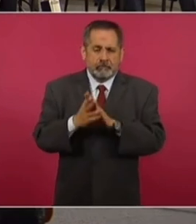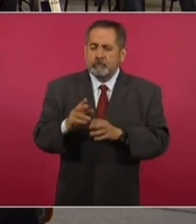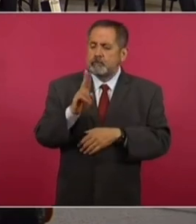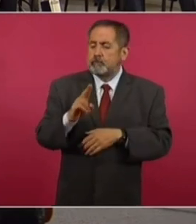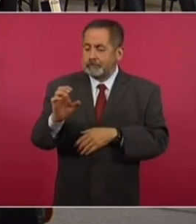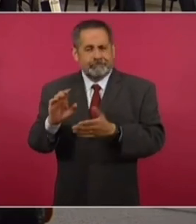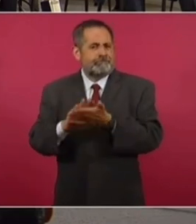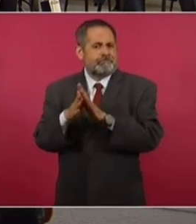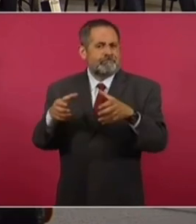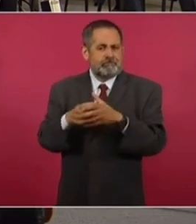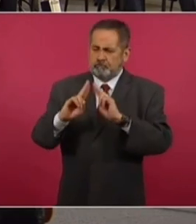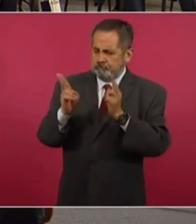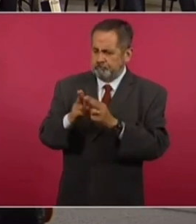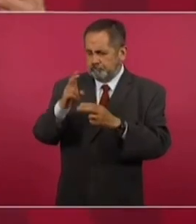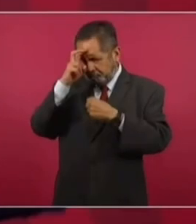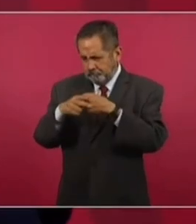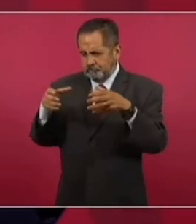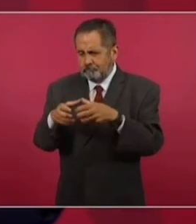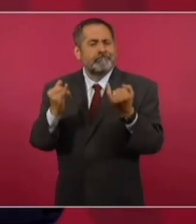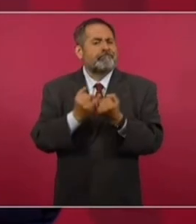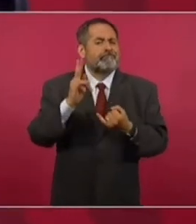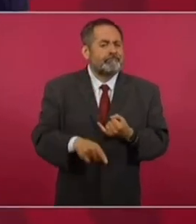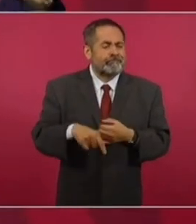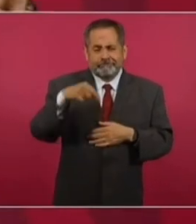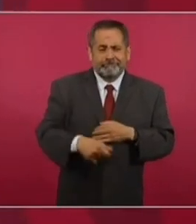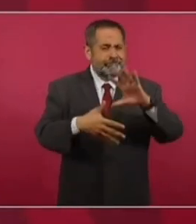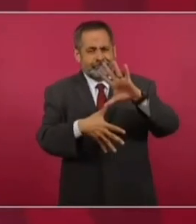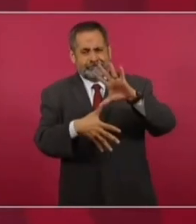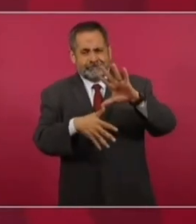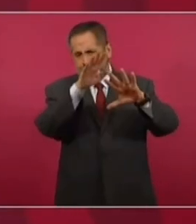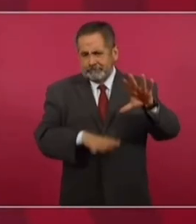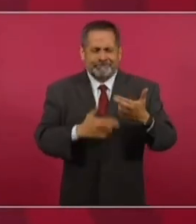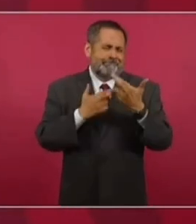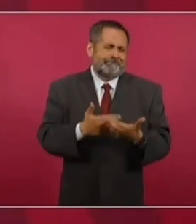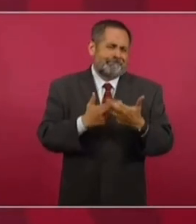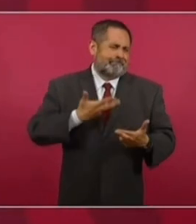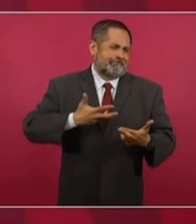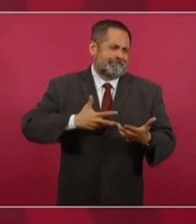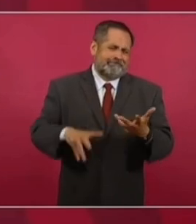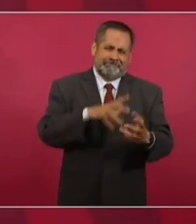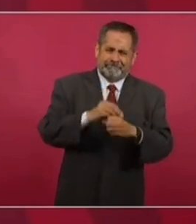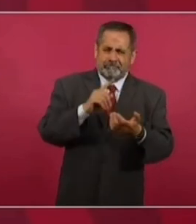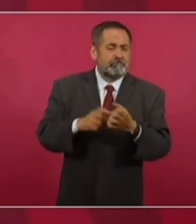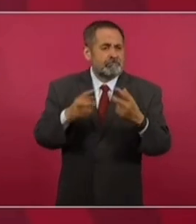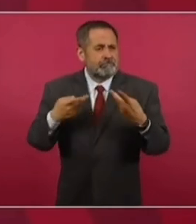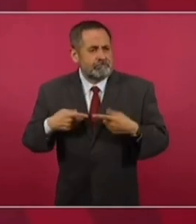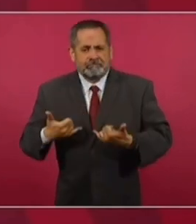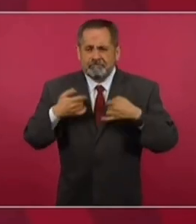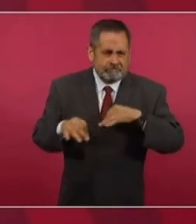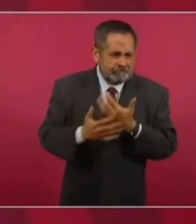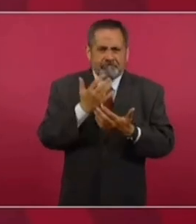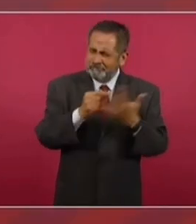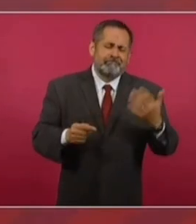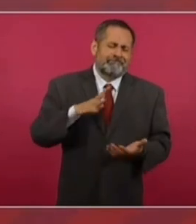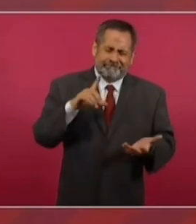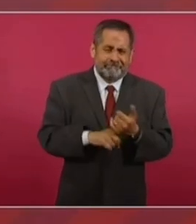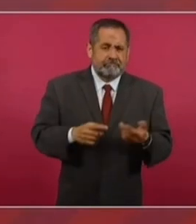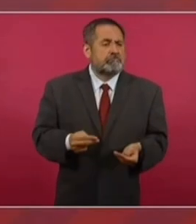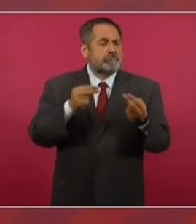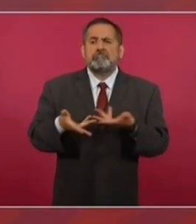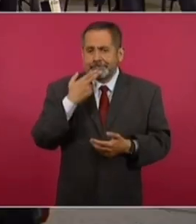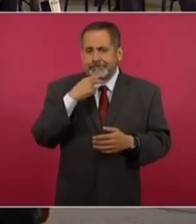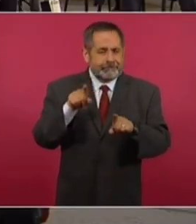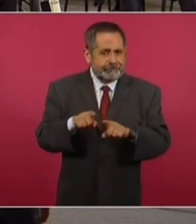así en América. Unirnos, es un continente que tiene muchísimos recursos naturales, fuerza de trabajo, tecnología, capital,